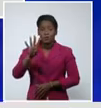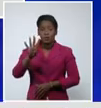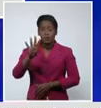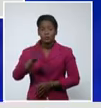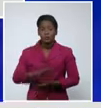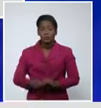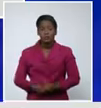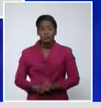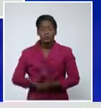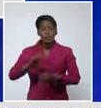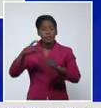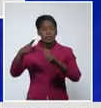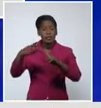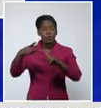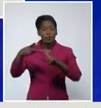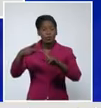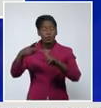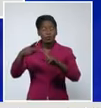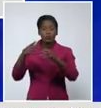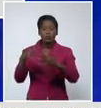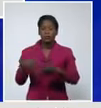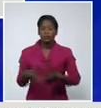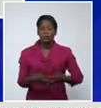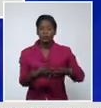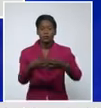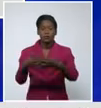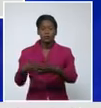70.934. Le sigue Estados Unidos con